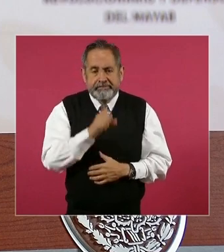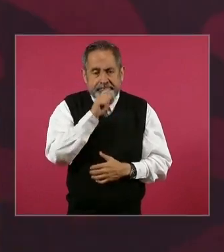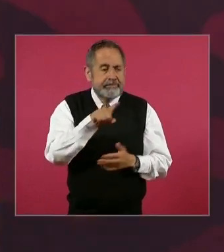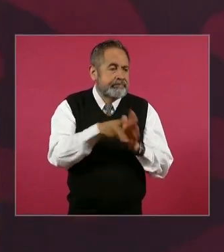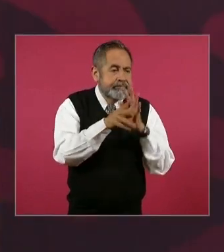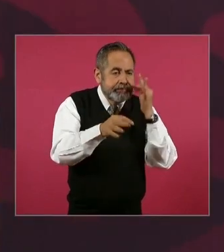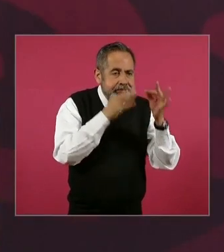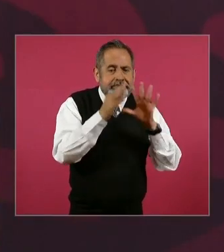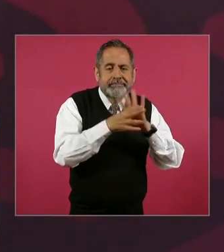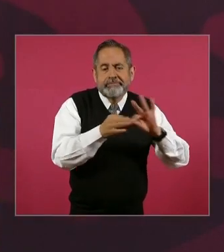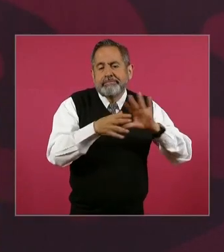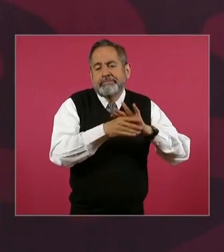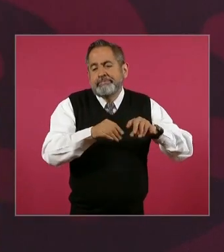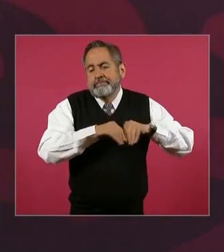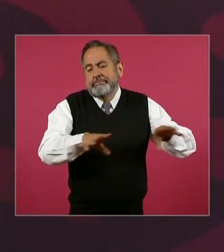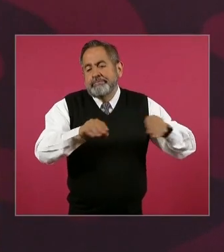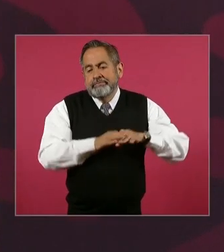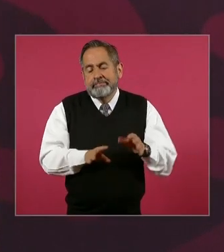medios